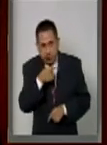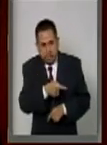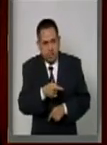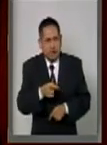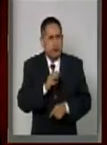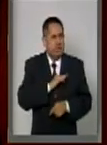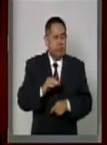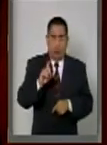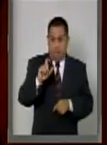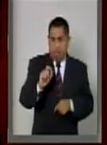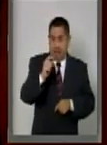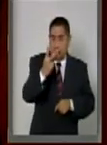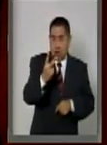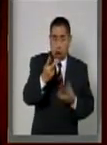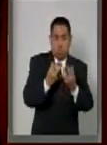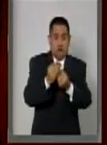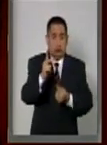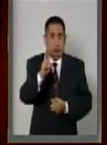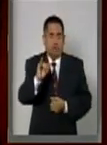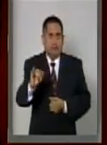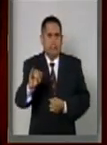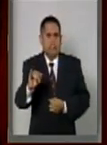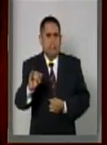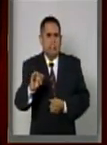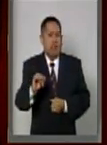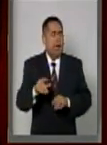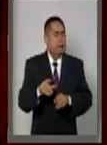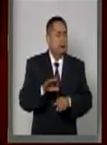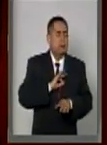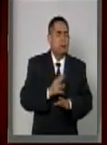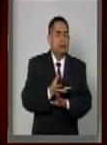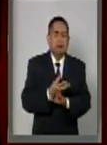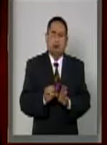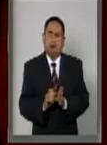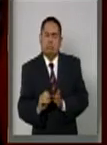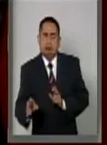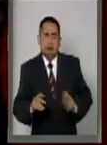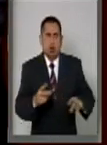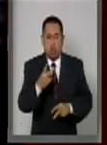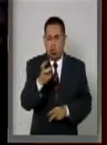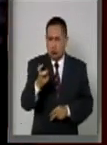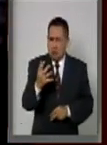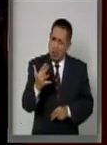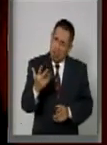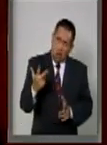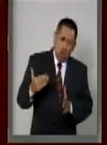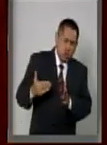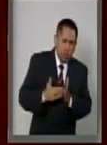los 22 que son priistas han desviado alrededor de